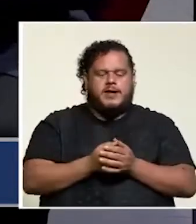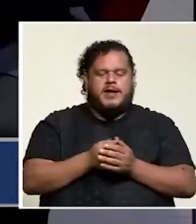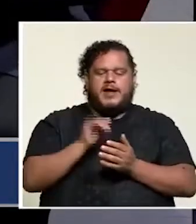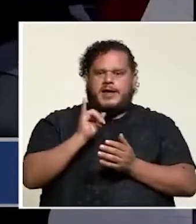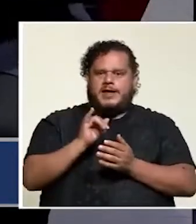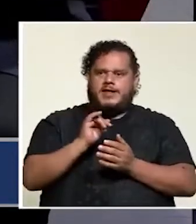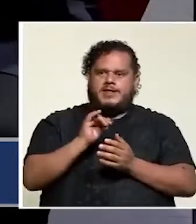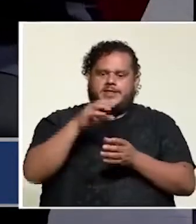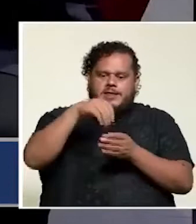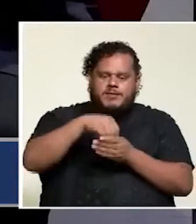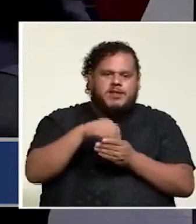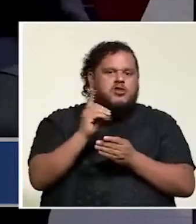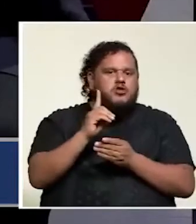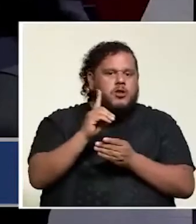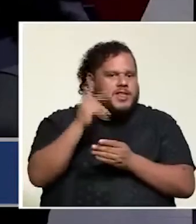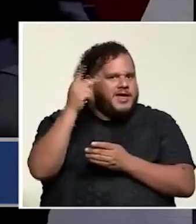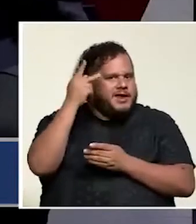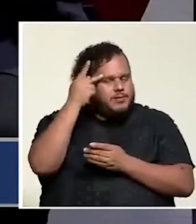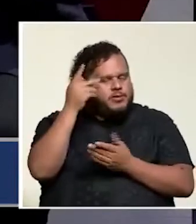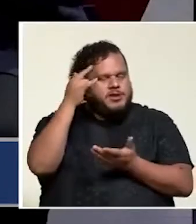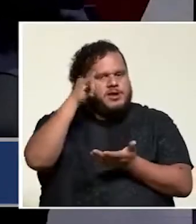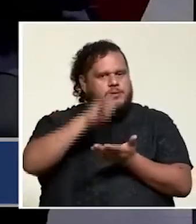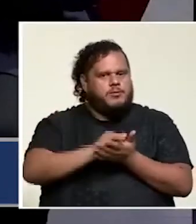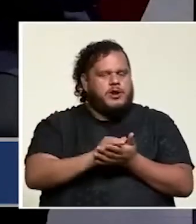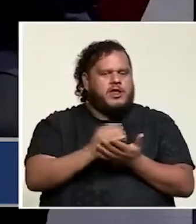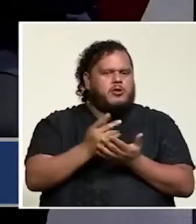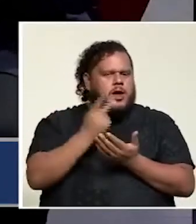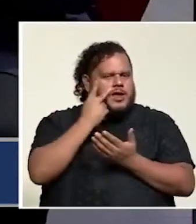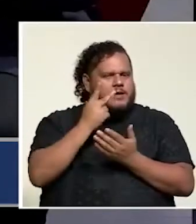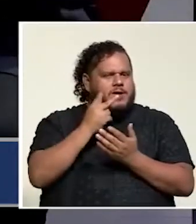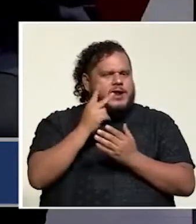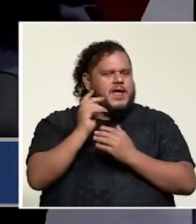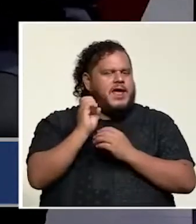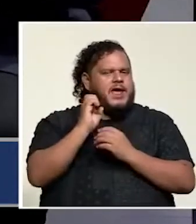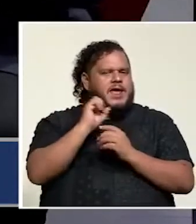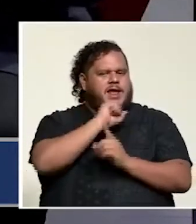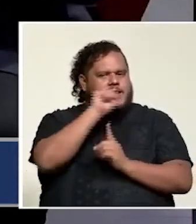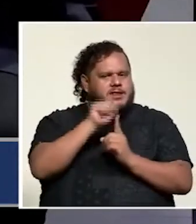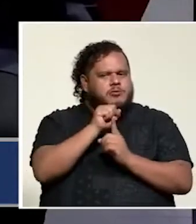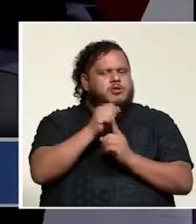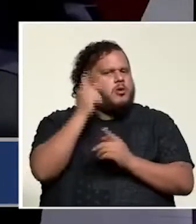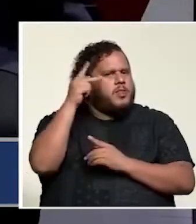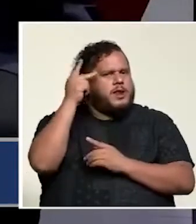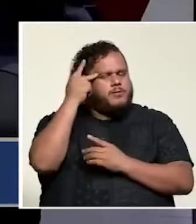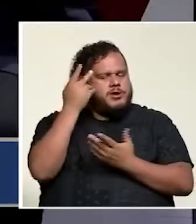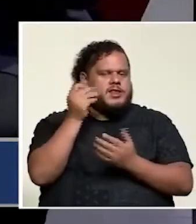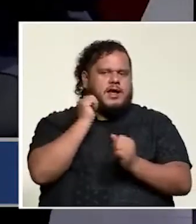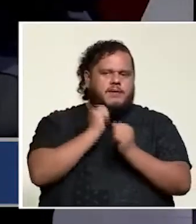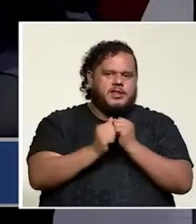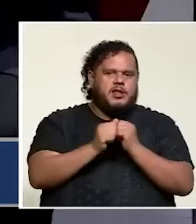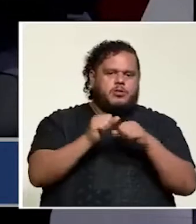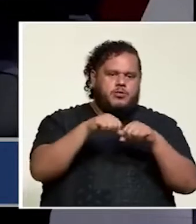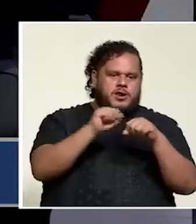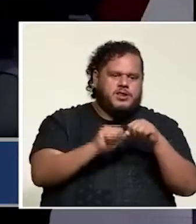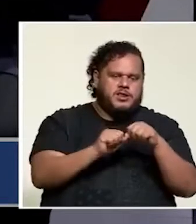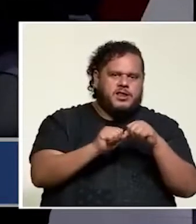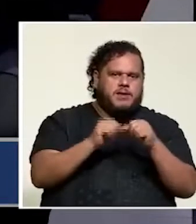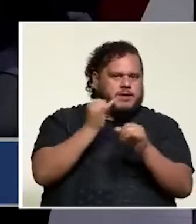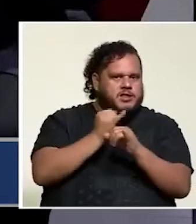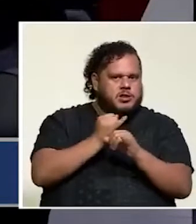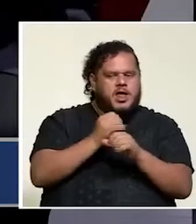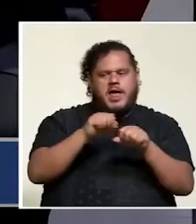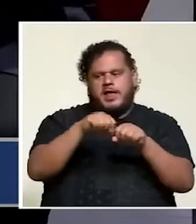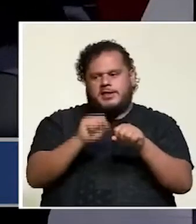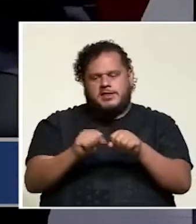ciertamente en la política. Entonces conviene ver también el estado de la política, pasando por el sistema, por supuesto, institucional, el sistema de